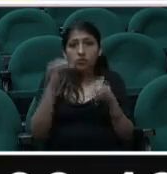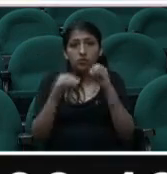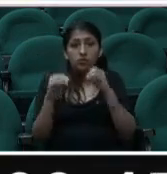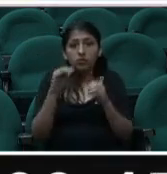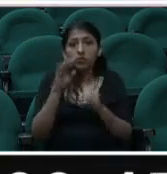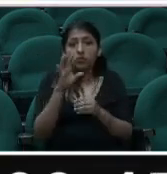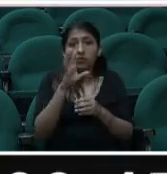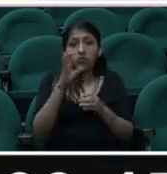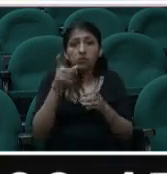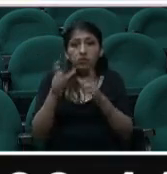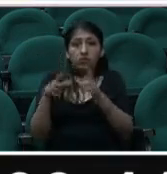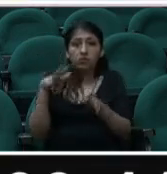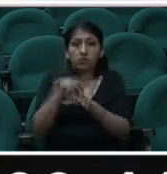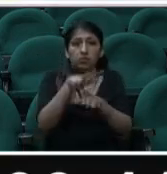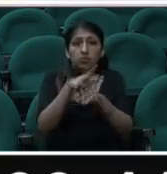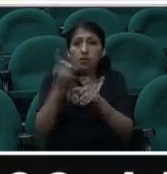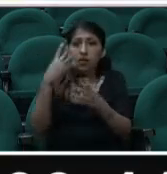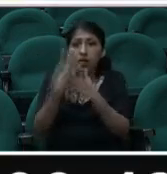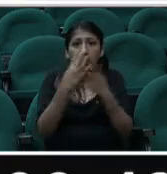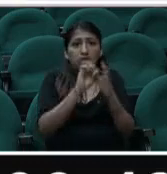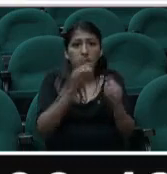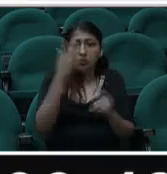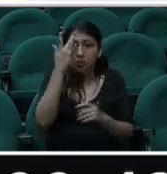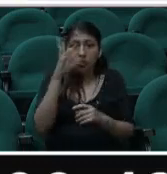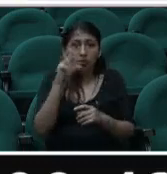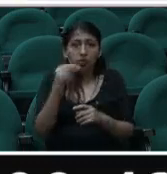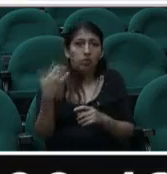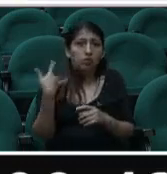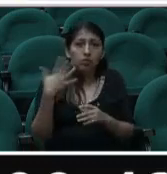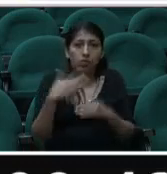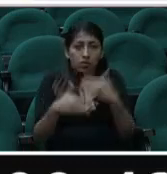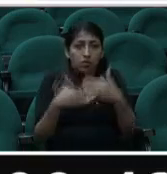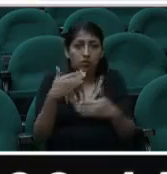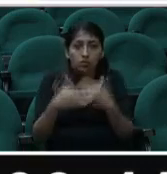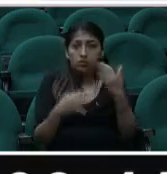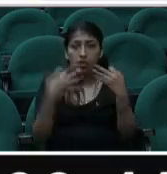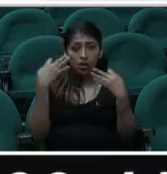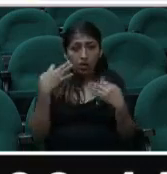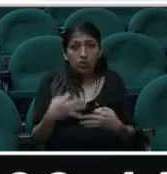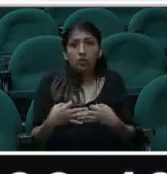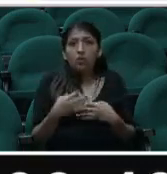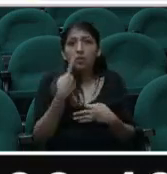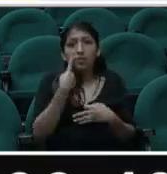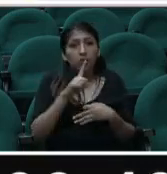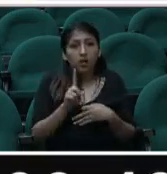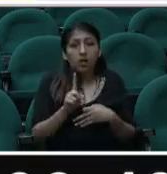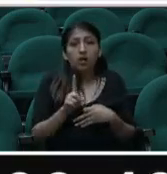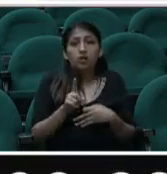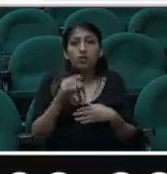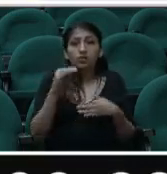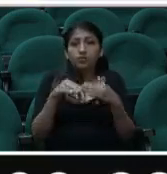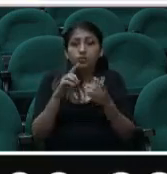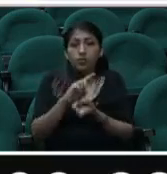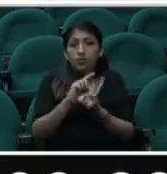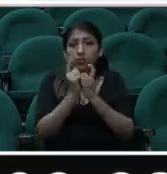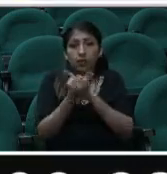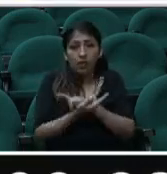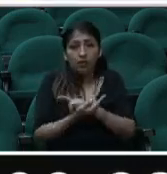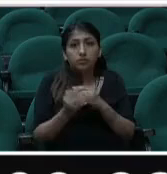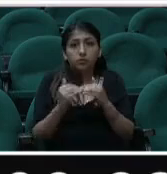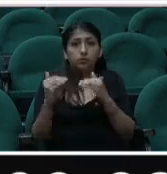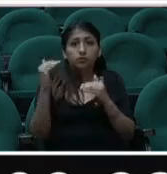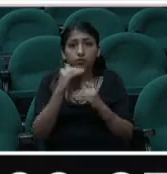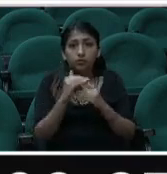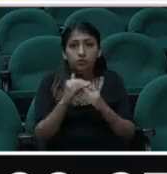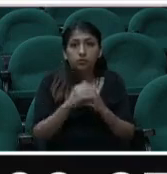centros de rehabilitación o las cárceles porque si no se tiene un proceso adecuado para que esta situación se la pueda